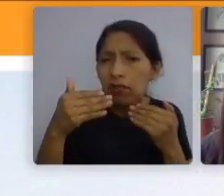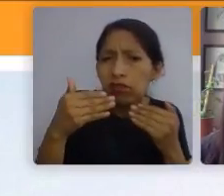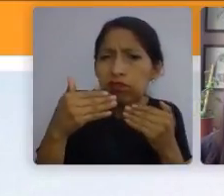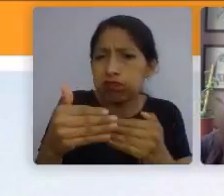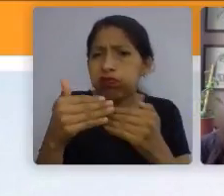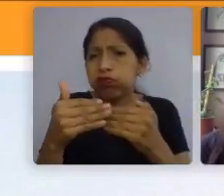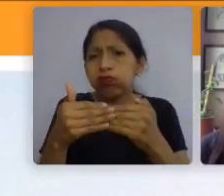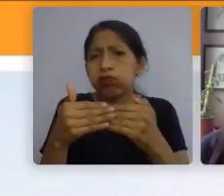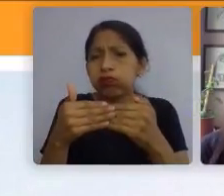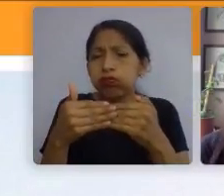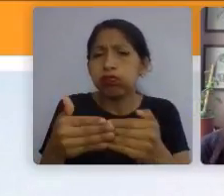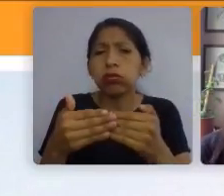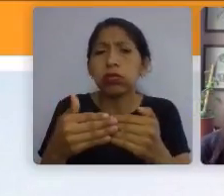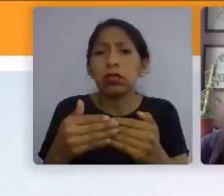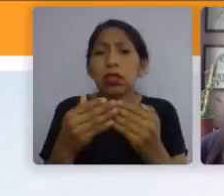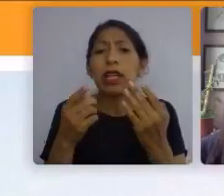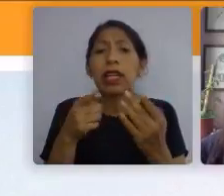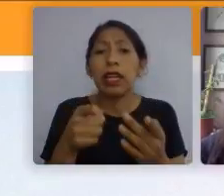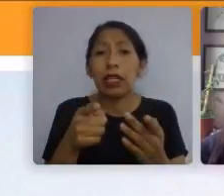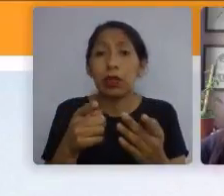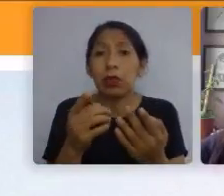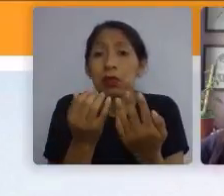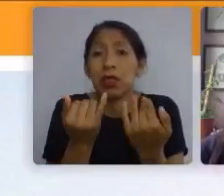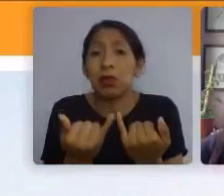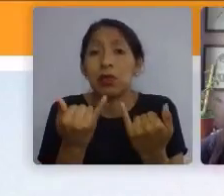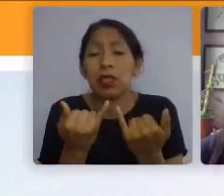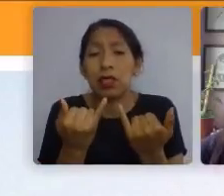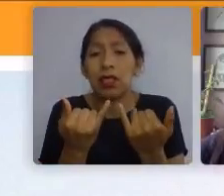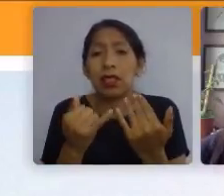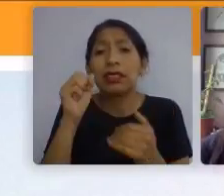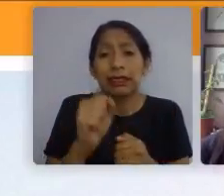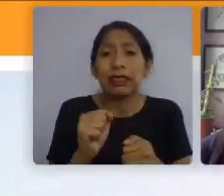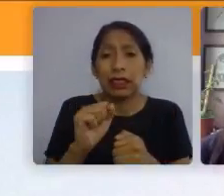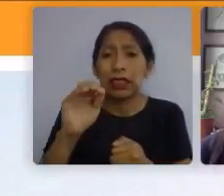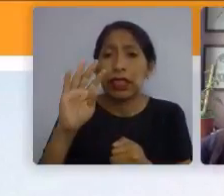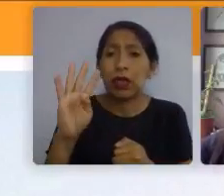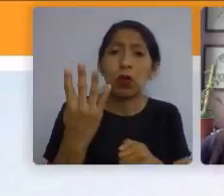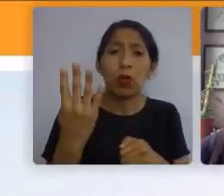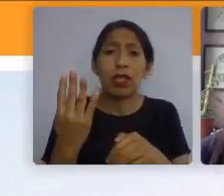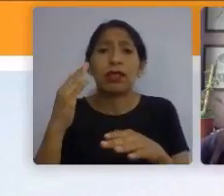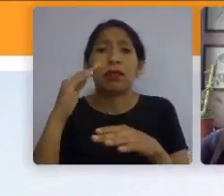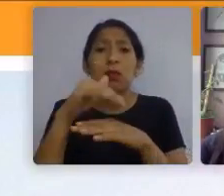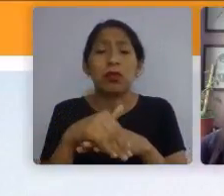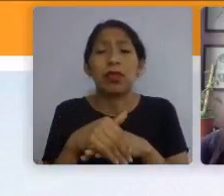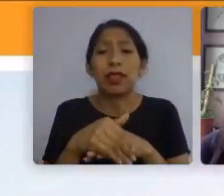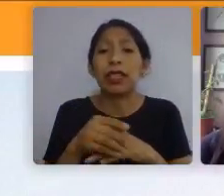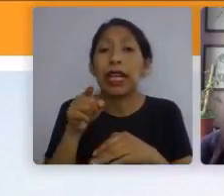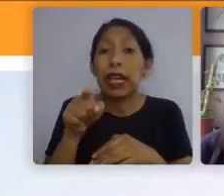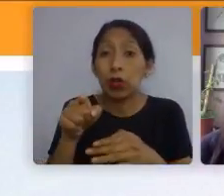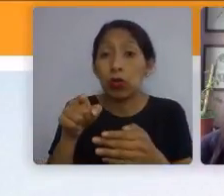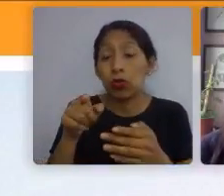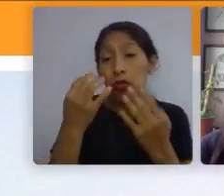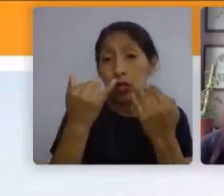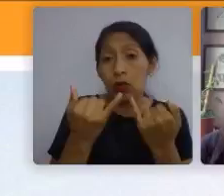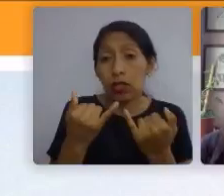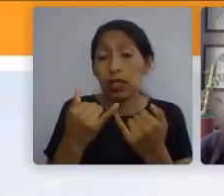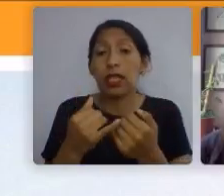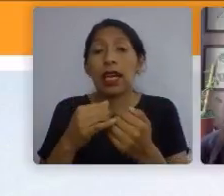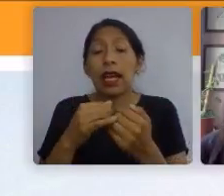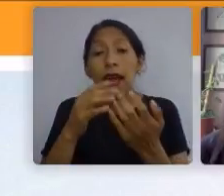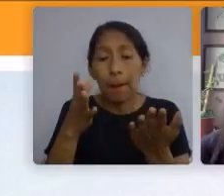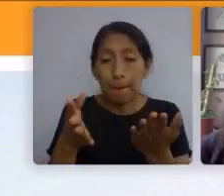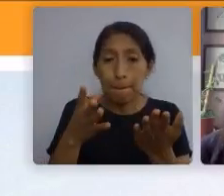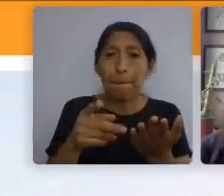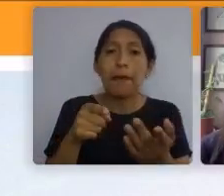están actualmente atrapados en la cuarta ola. De hecho, Alemania está haciendo un plan para confinar a los